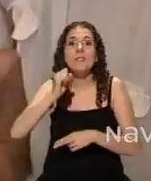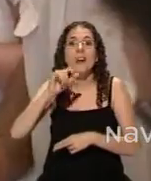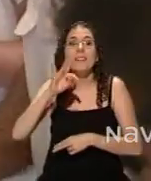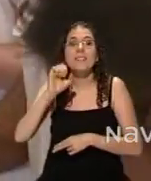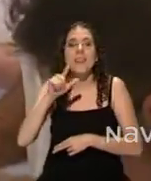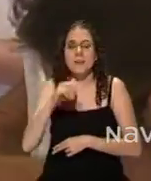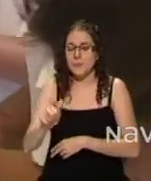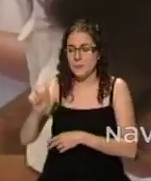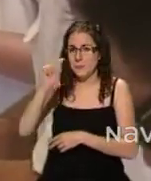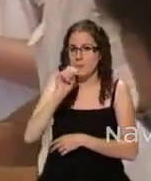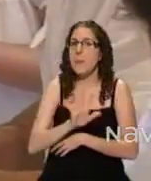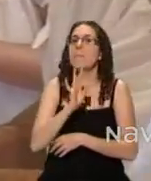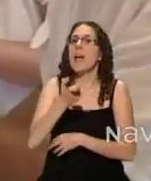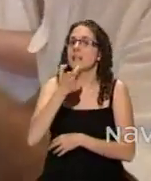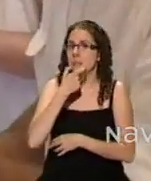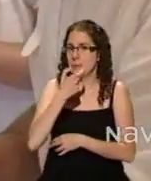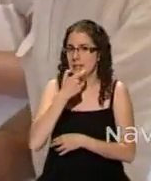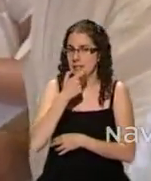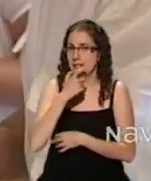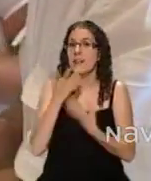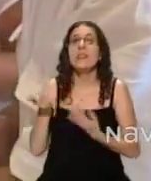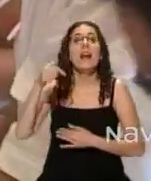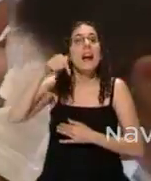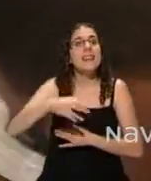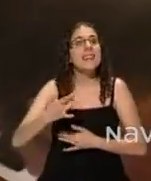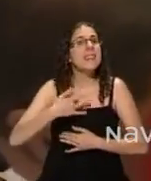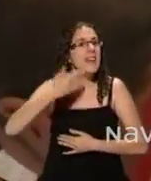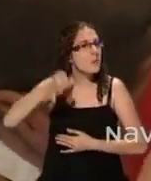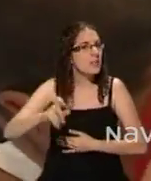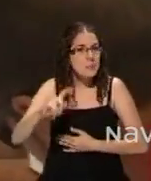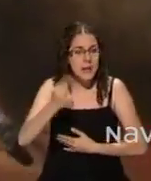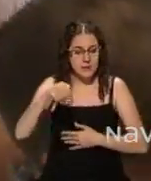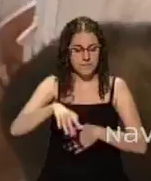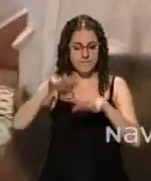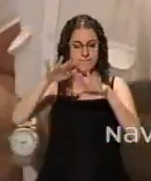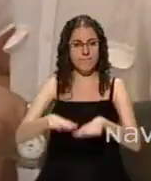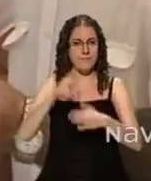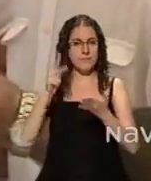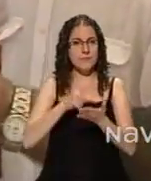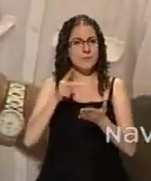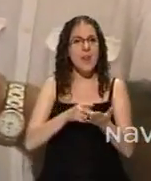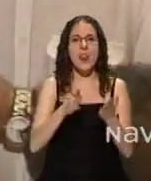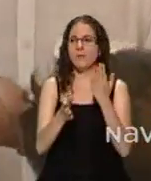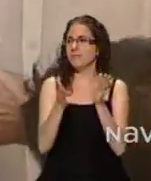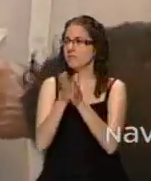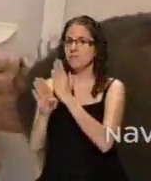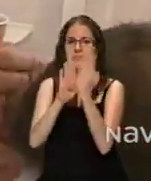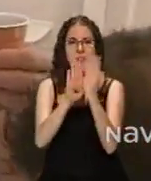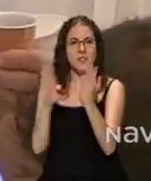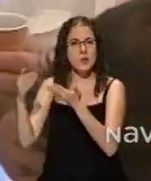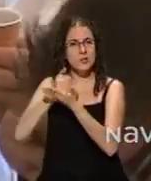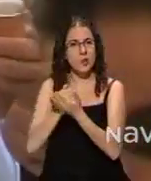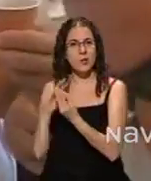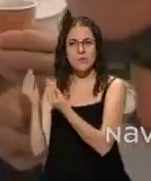de fiestas de Viana y nos quedamos en este día grande aquí con todos los vecinos a pasarlo bien y